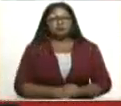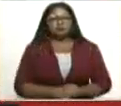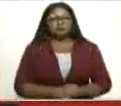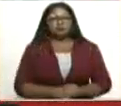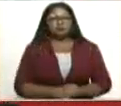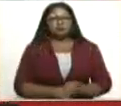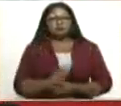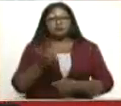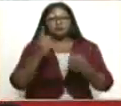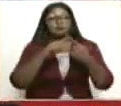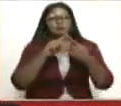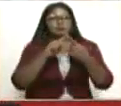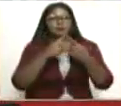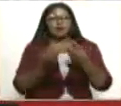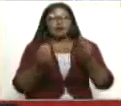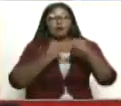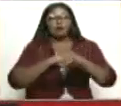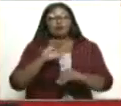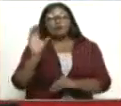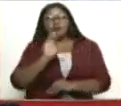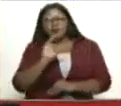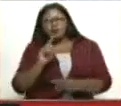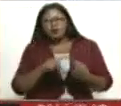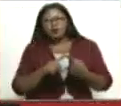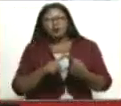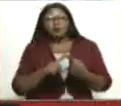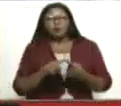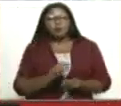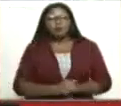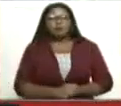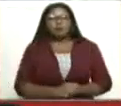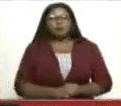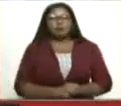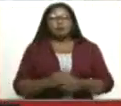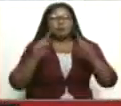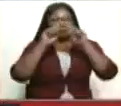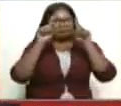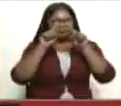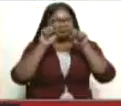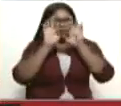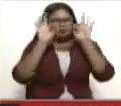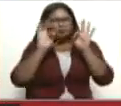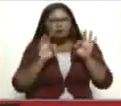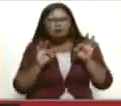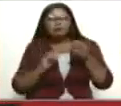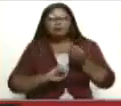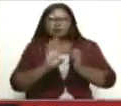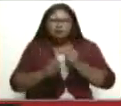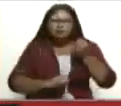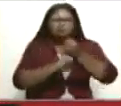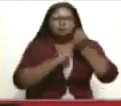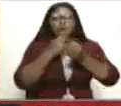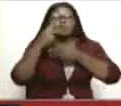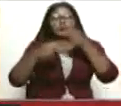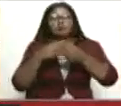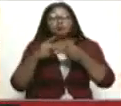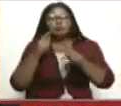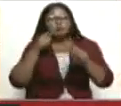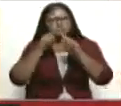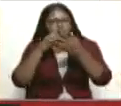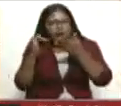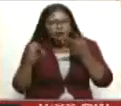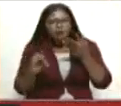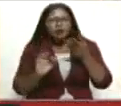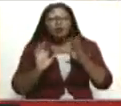Primer acuerdo de Caracas. Marco político y conceptual para la realización de acciones